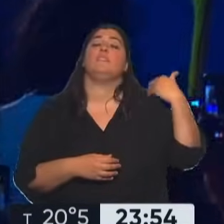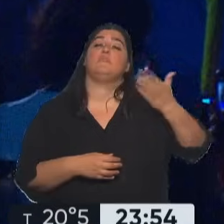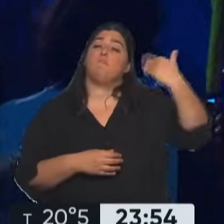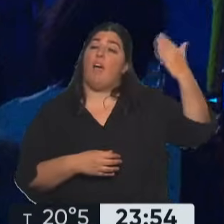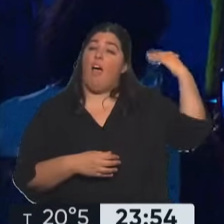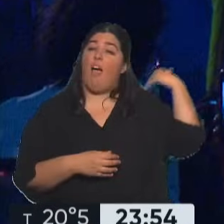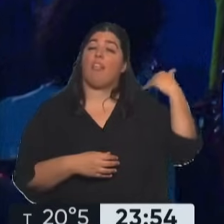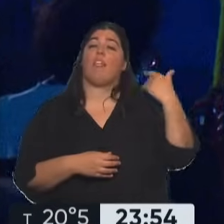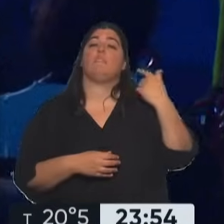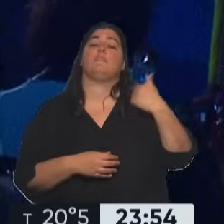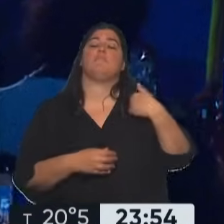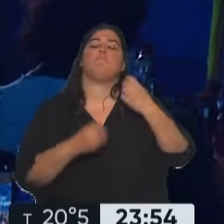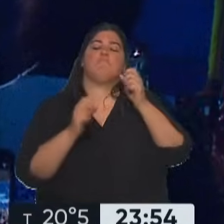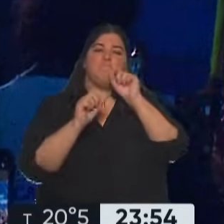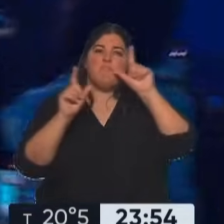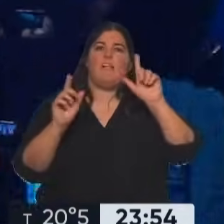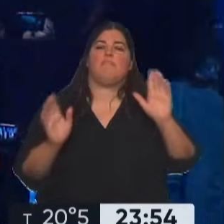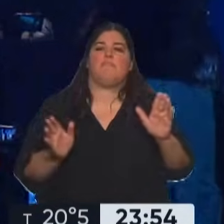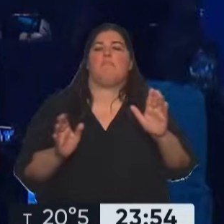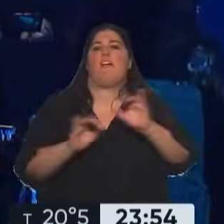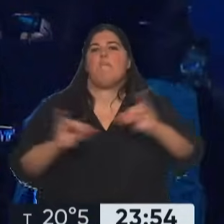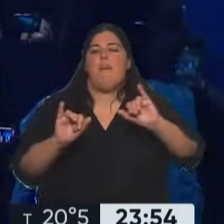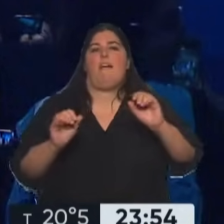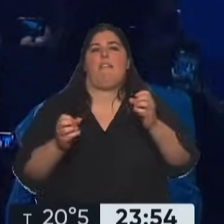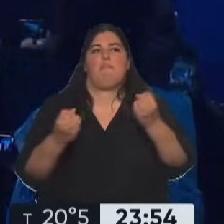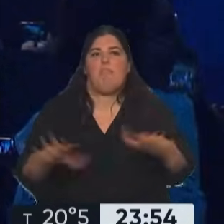empezaba cada día la campaña,